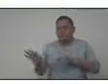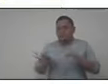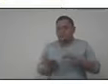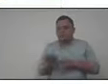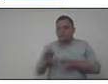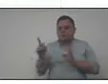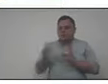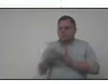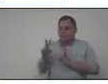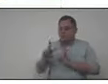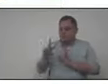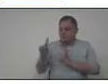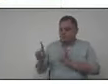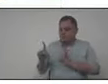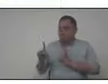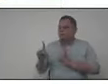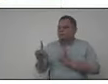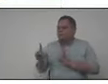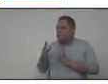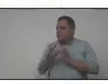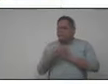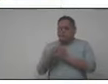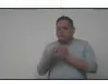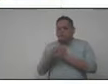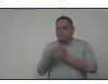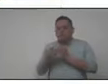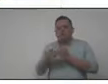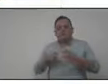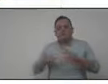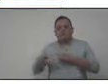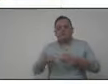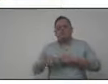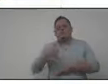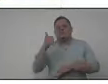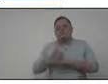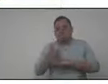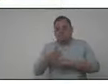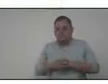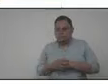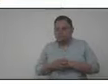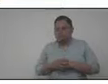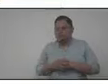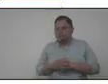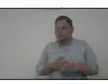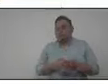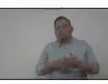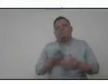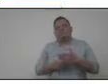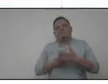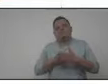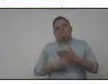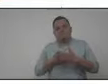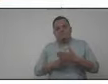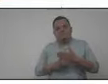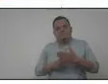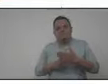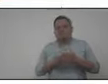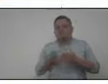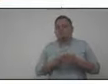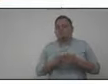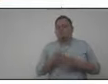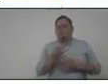el 2021 nuestro consejo directivo nos aprobó los últimos ajustes que le hemos hecho. Hoy contamos con